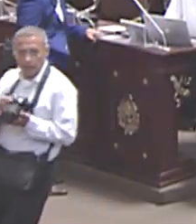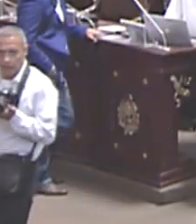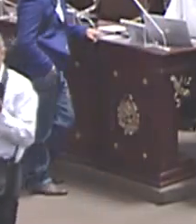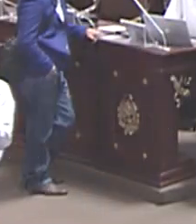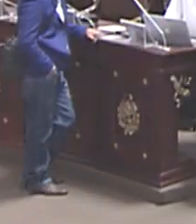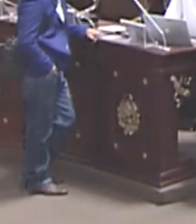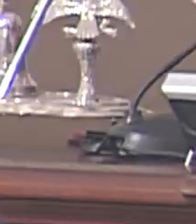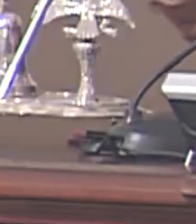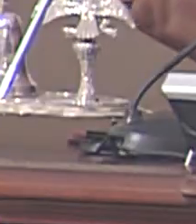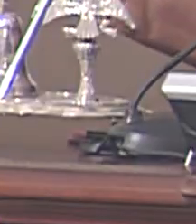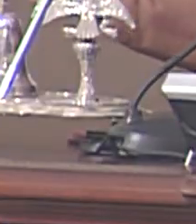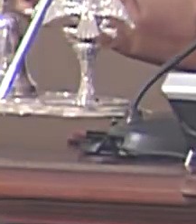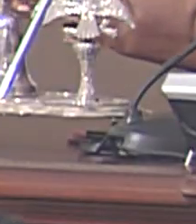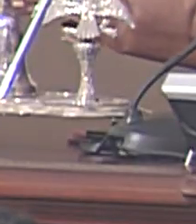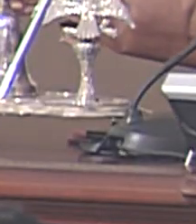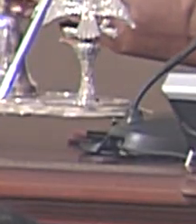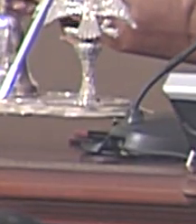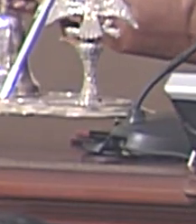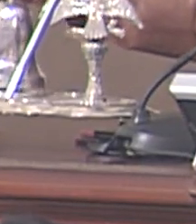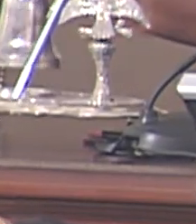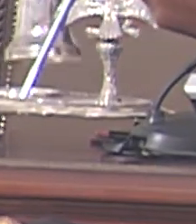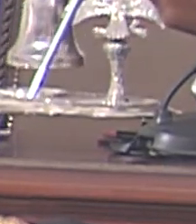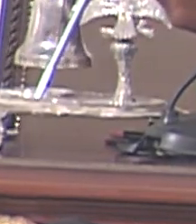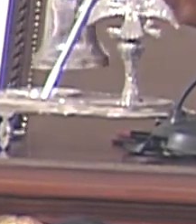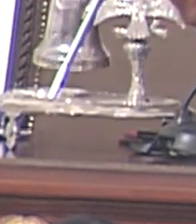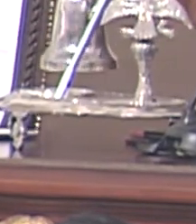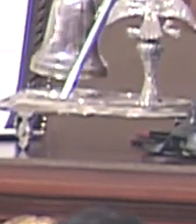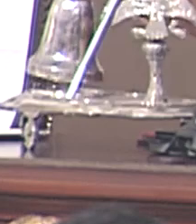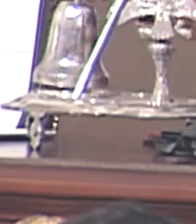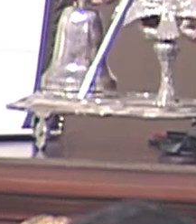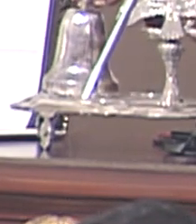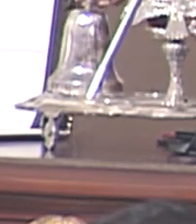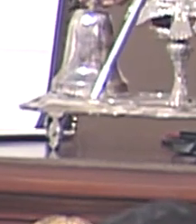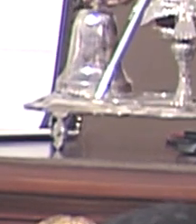quórum. Se abre la sesión.